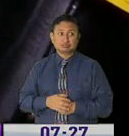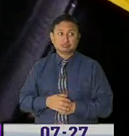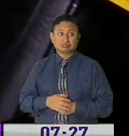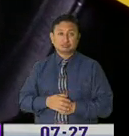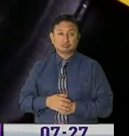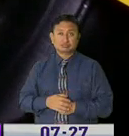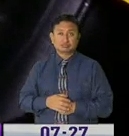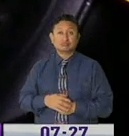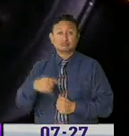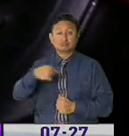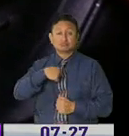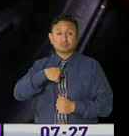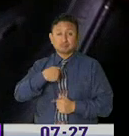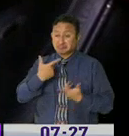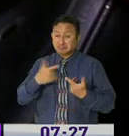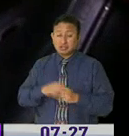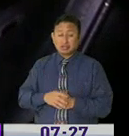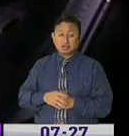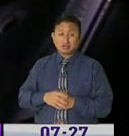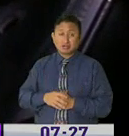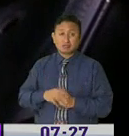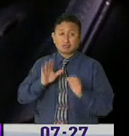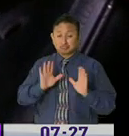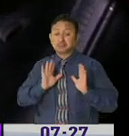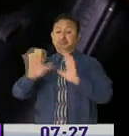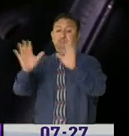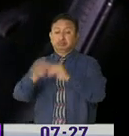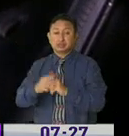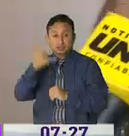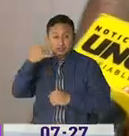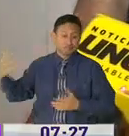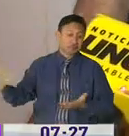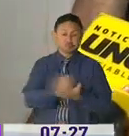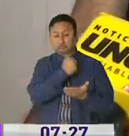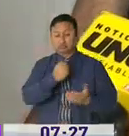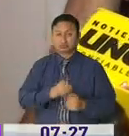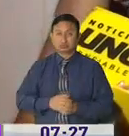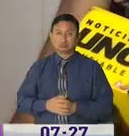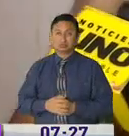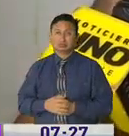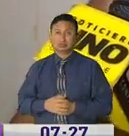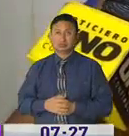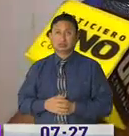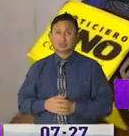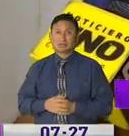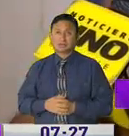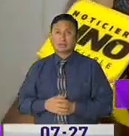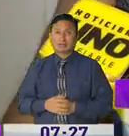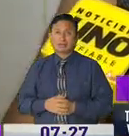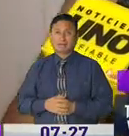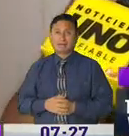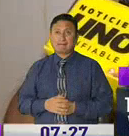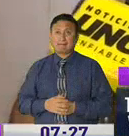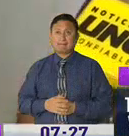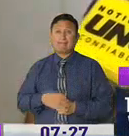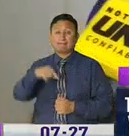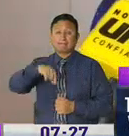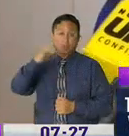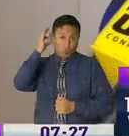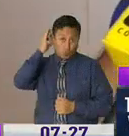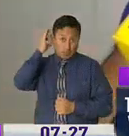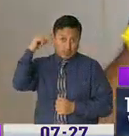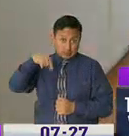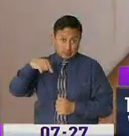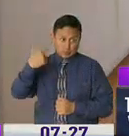así, me tiraron a la pared, me quitaron el celular y ya. Por aquí, más que todo a las mujeres me roban. Estaban